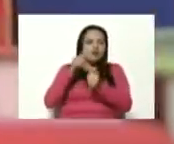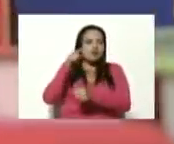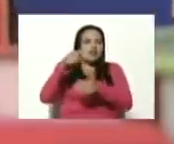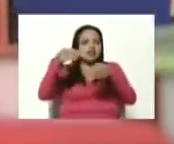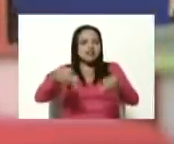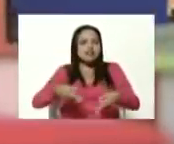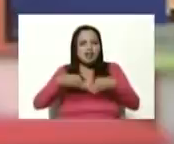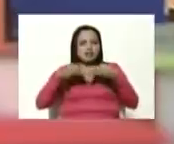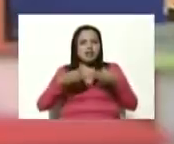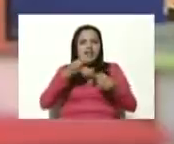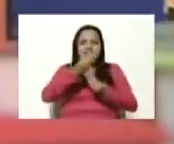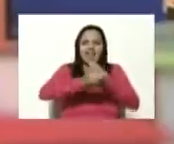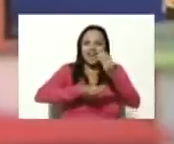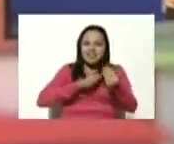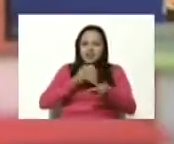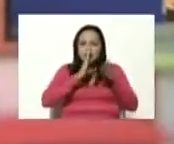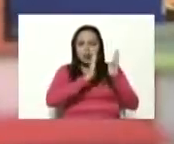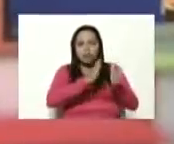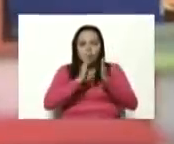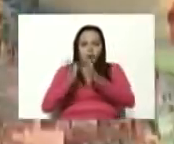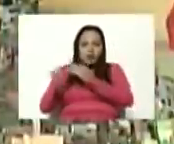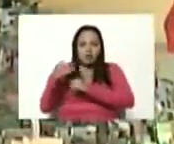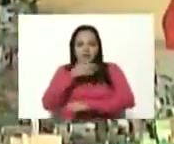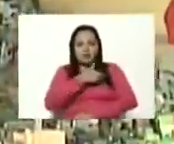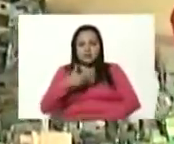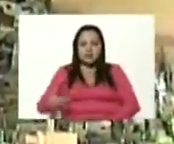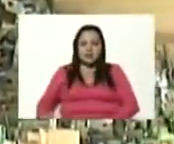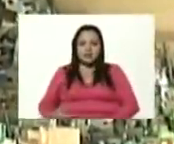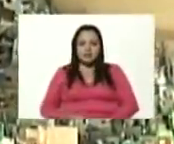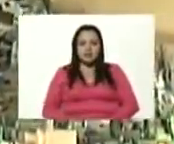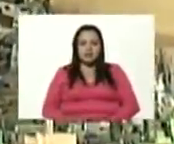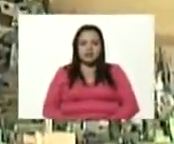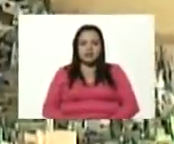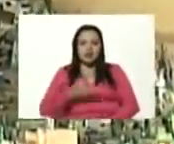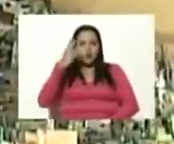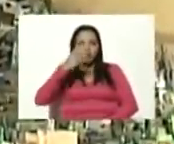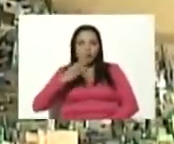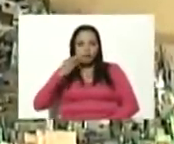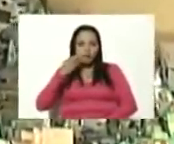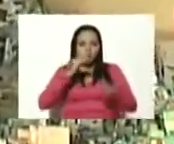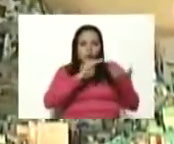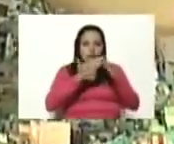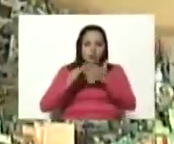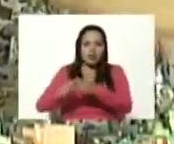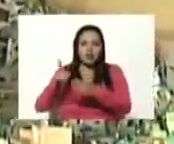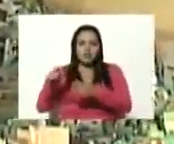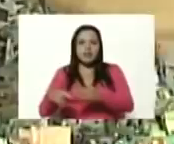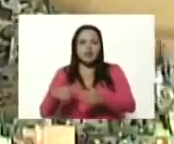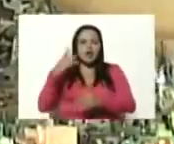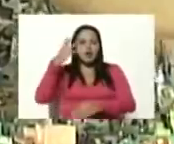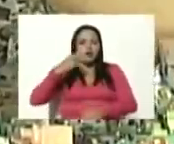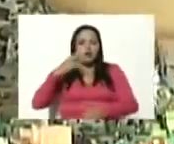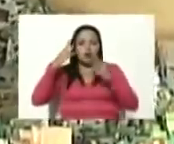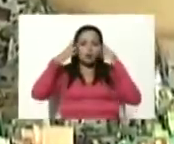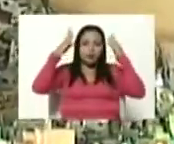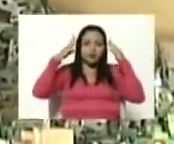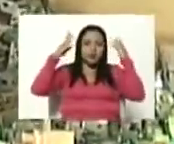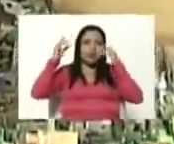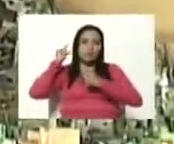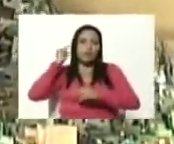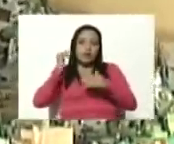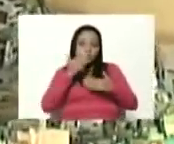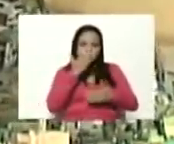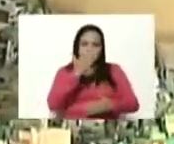siempre, produciendo, organizándonos, presidente, con la juventud comunera, con la juventud Robert Serra y con las mujeres al frente,